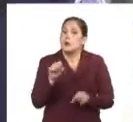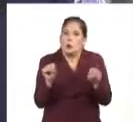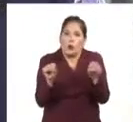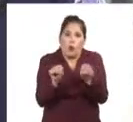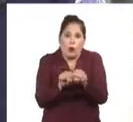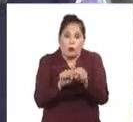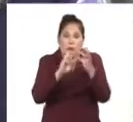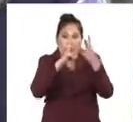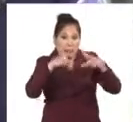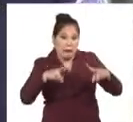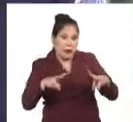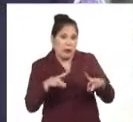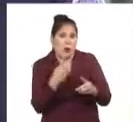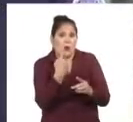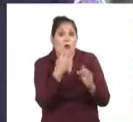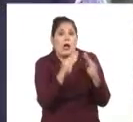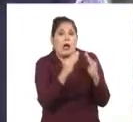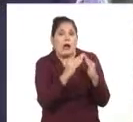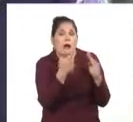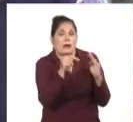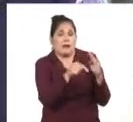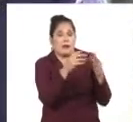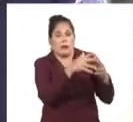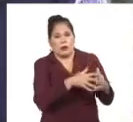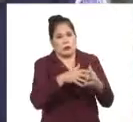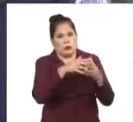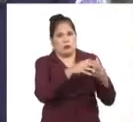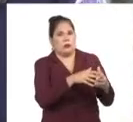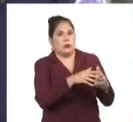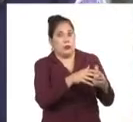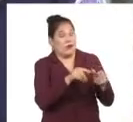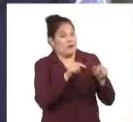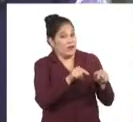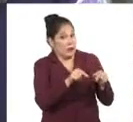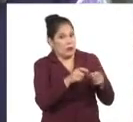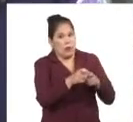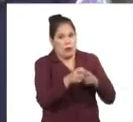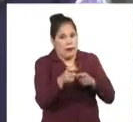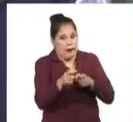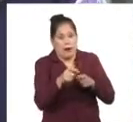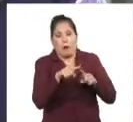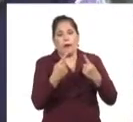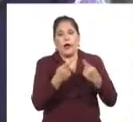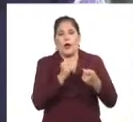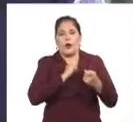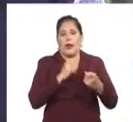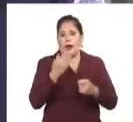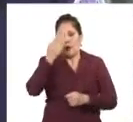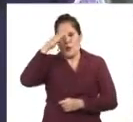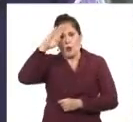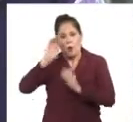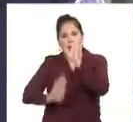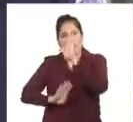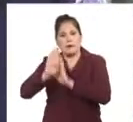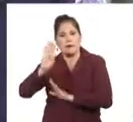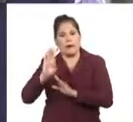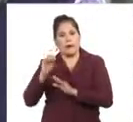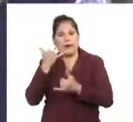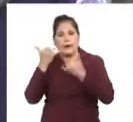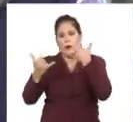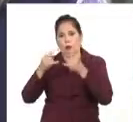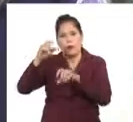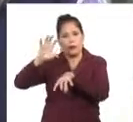Internet que una sola casa en California. Fue una estrategia de guerra para impedir la informatización y el desarrollo del país.